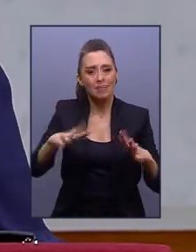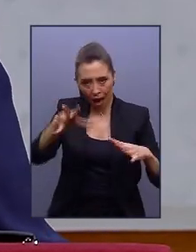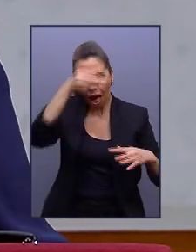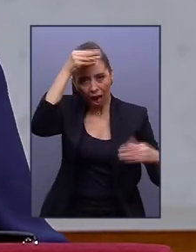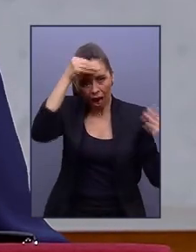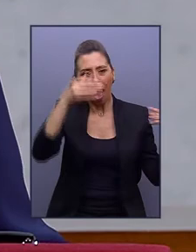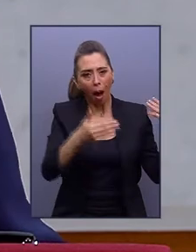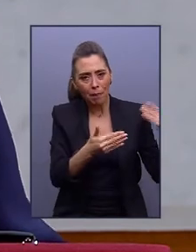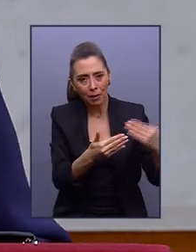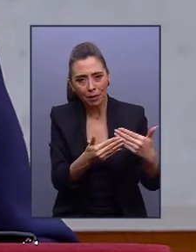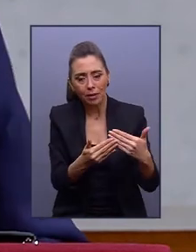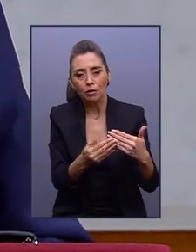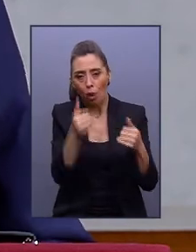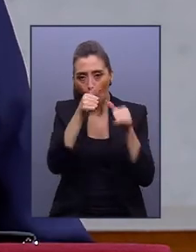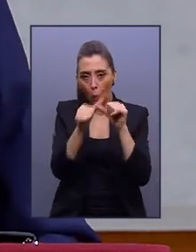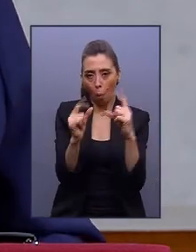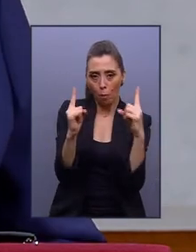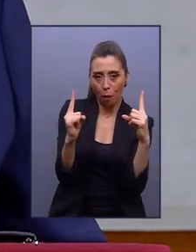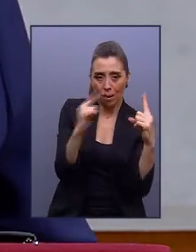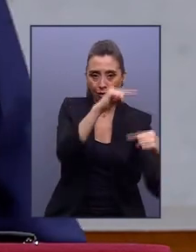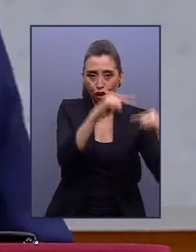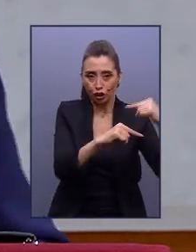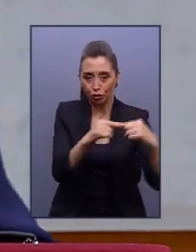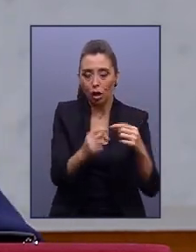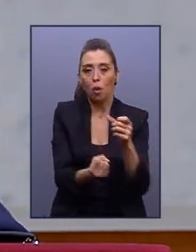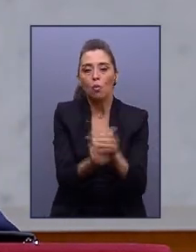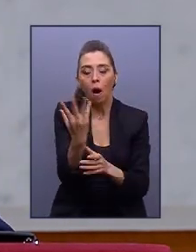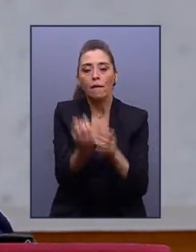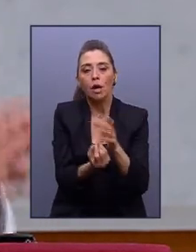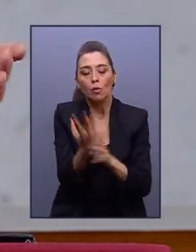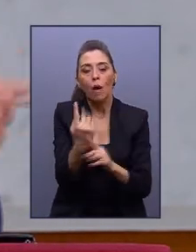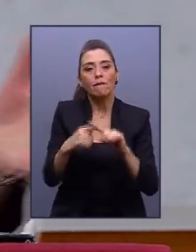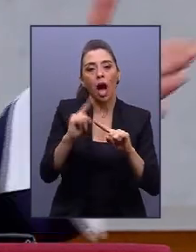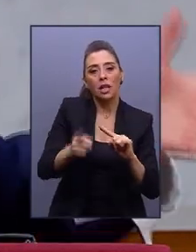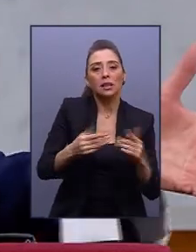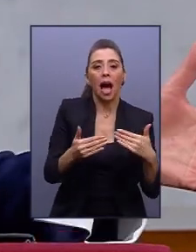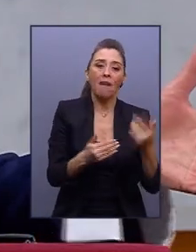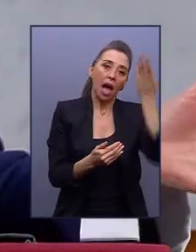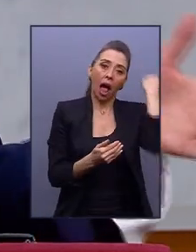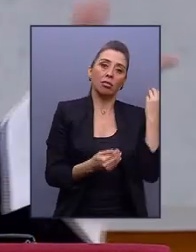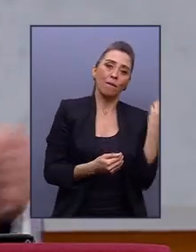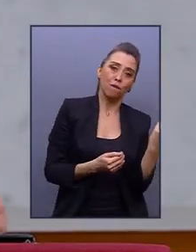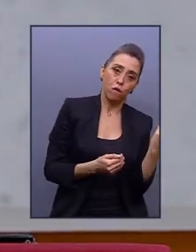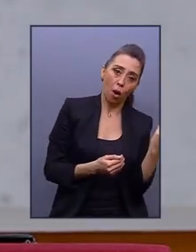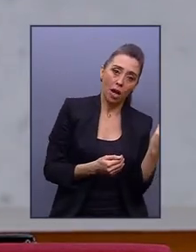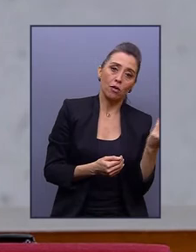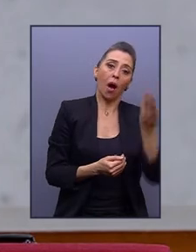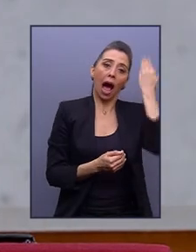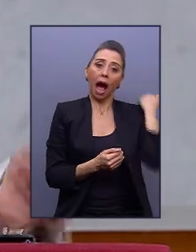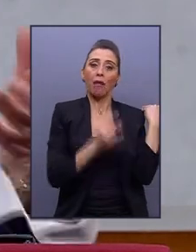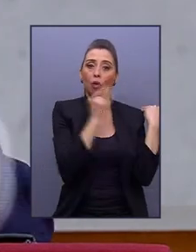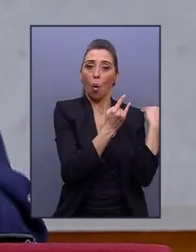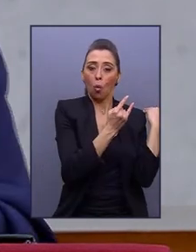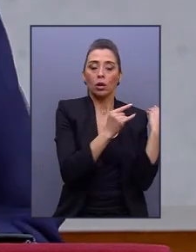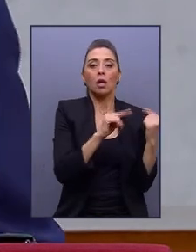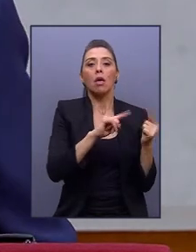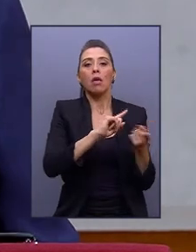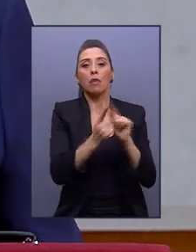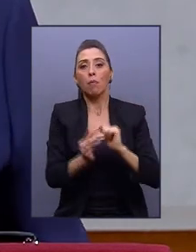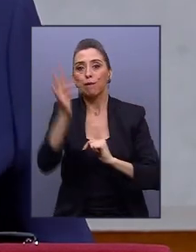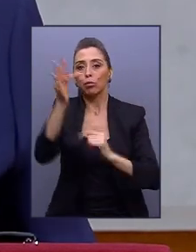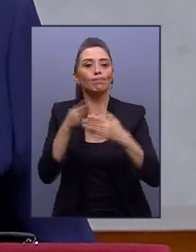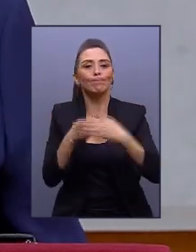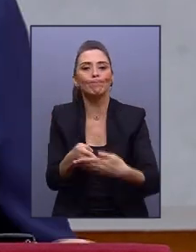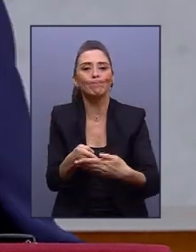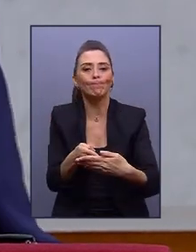aprendido que cada periodo histórico tiene sus exigencias nuevas. A veces lo que fue bueno para urgencias del pasado puede ser un obstáculo para el